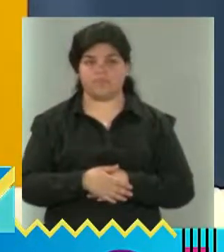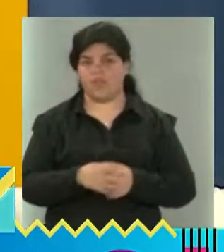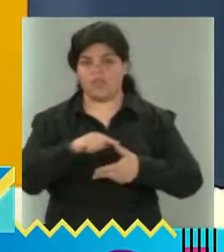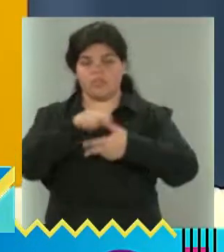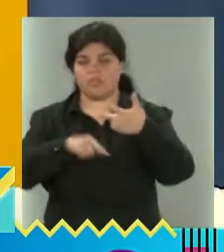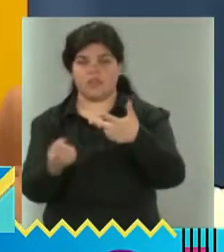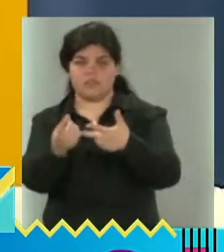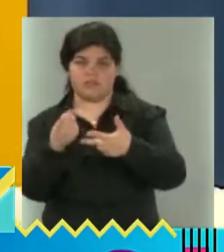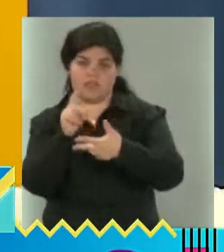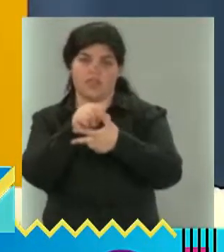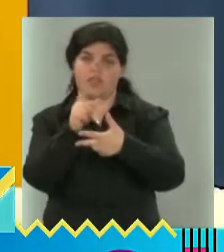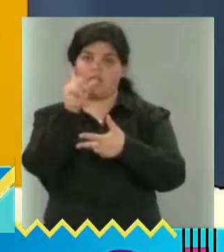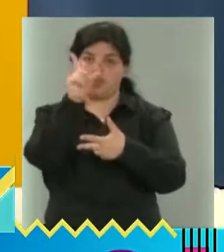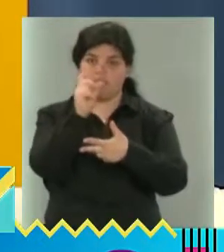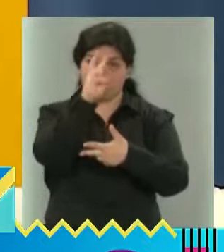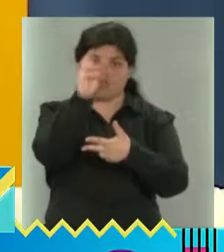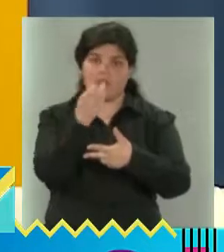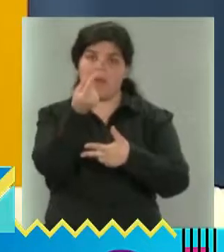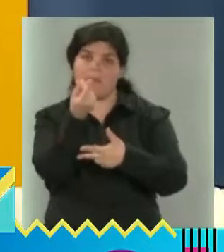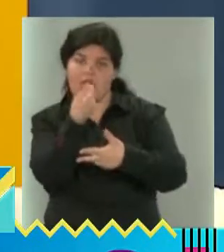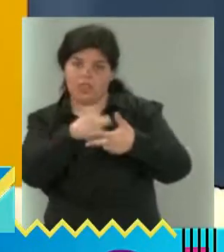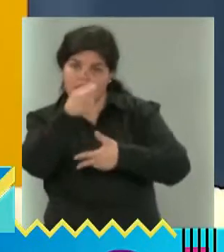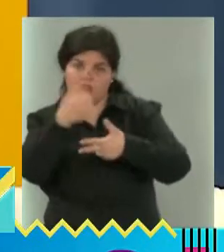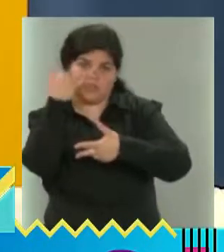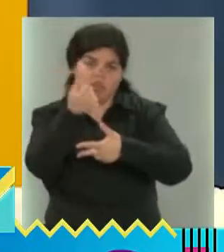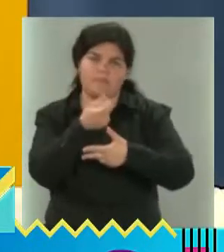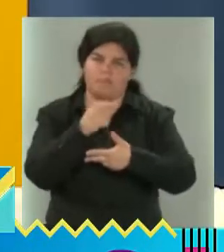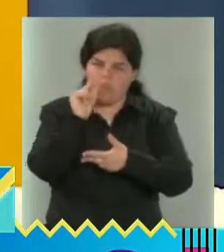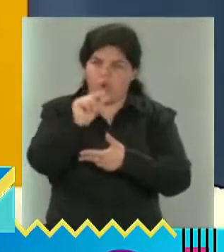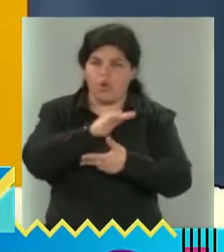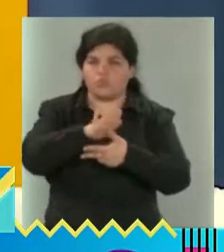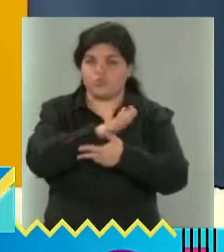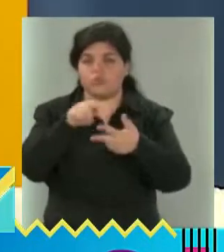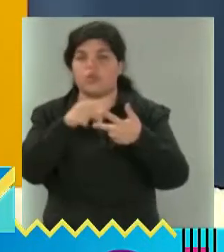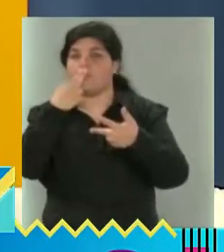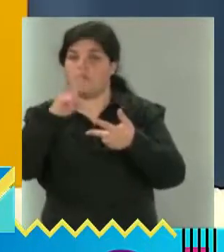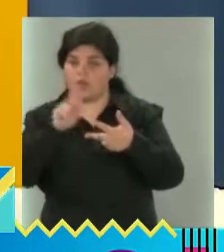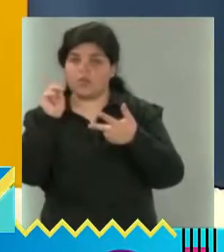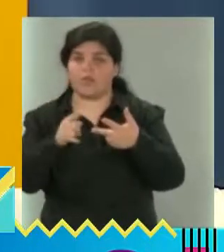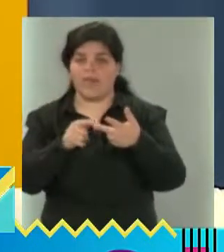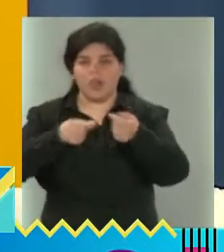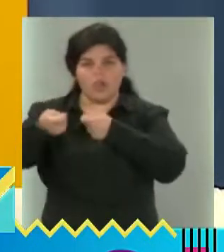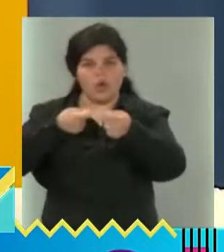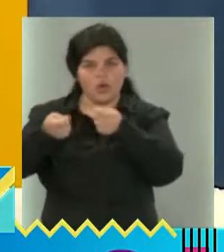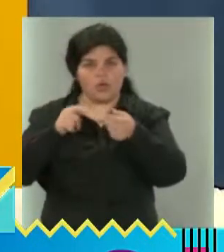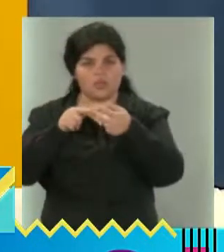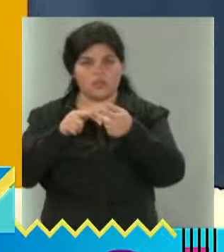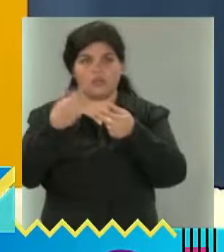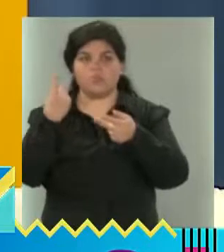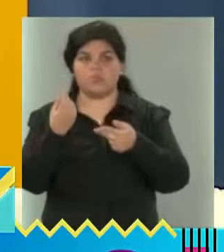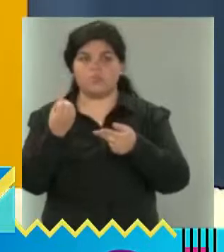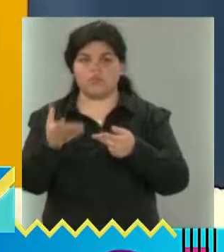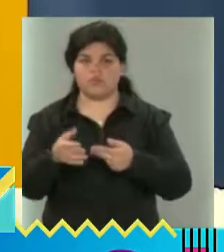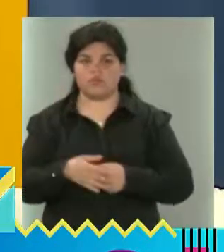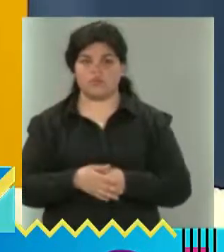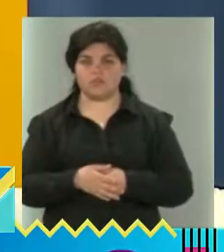arreglar. El tema cambiario, que bueno, ahora prácticamente se ha solucionado. Tenemos que trabajar en aranceles y tenemos que trabajar en la logística. Argentina tiene 10 centavos de dólar de diferencia